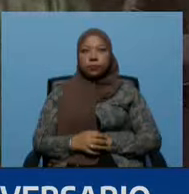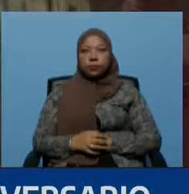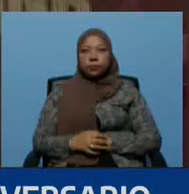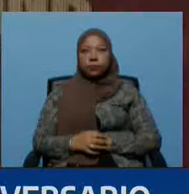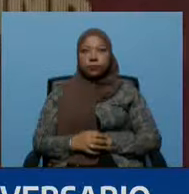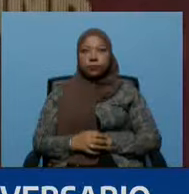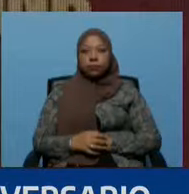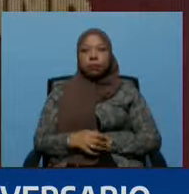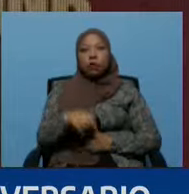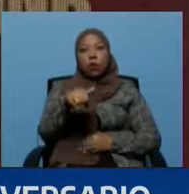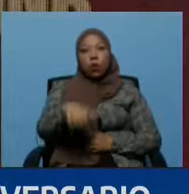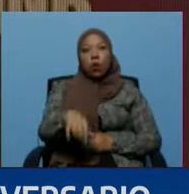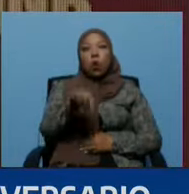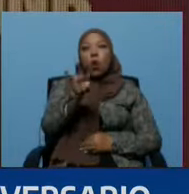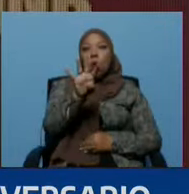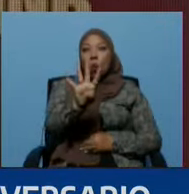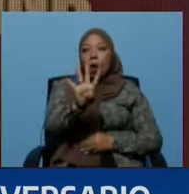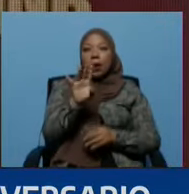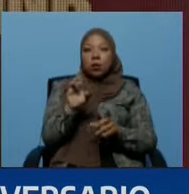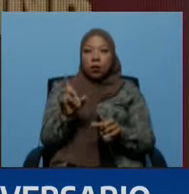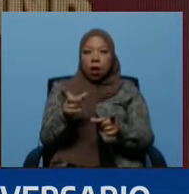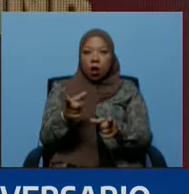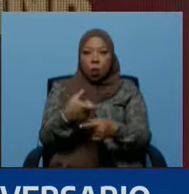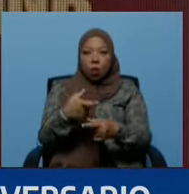Precisamente hoy 4 de agosto,